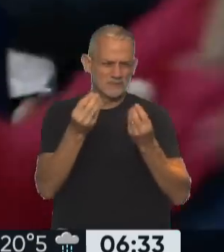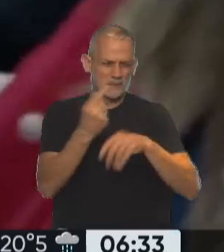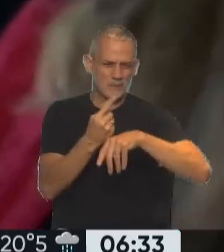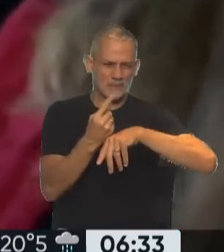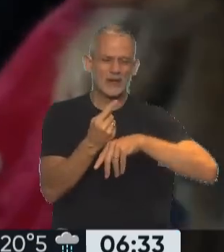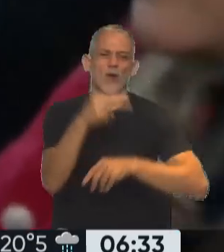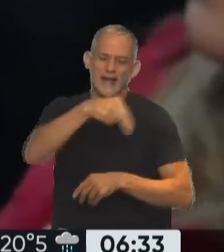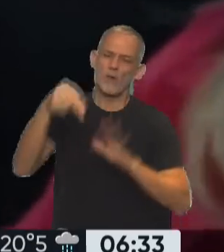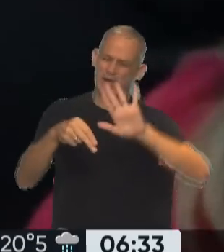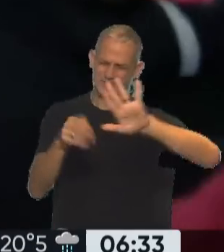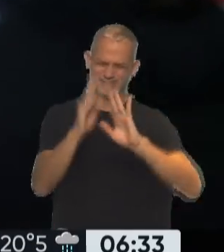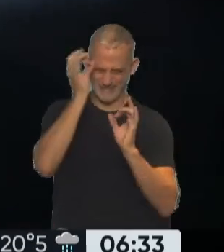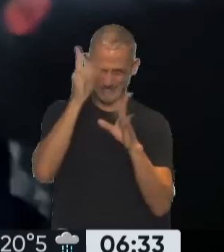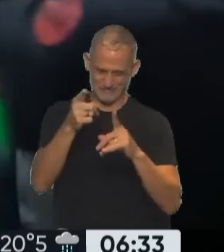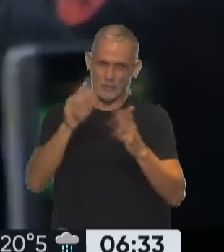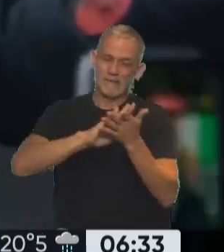hablando